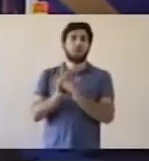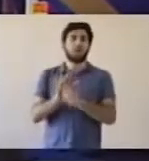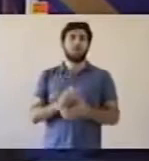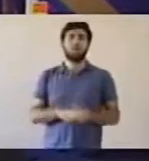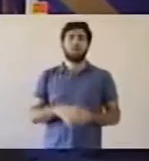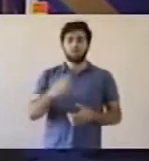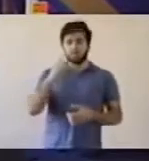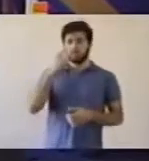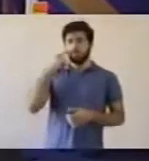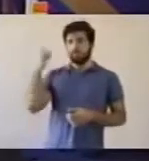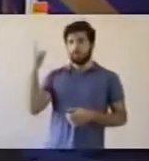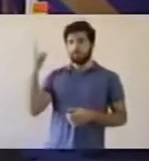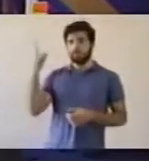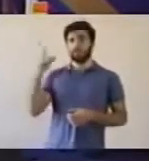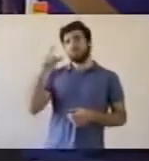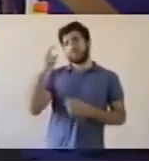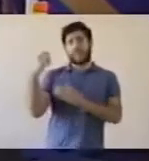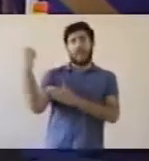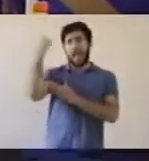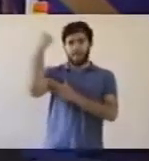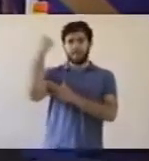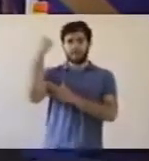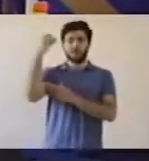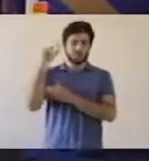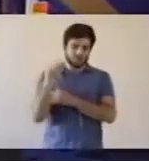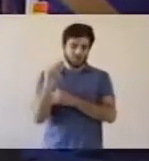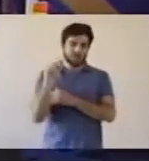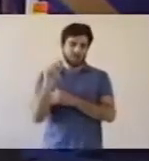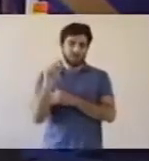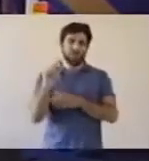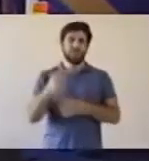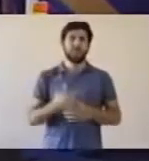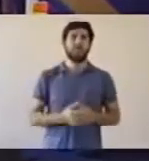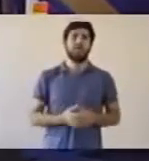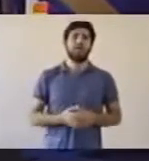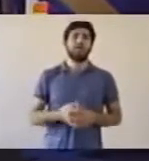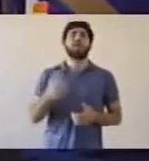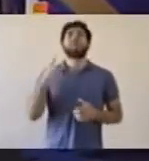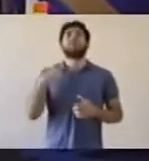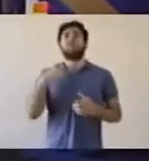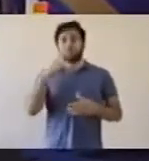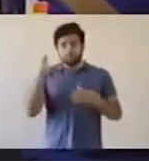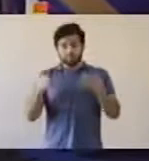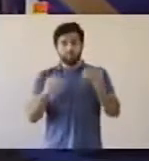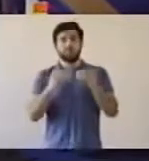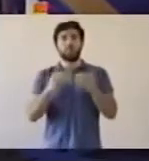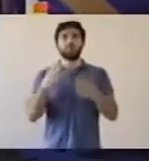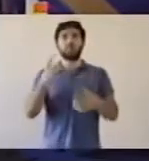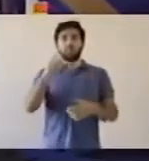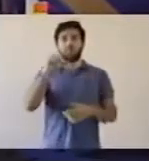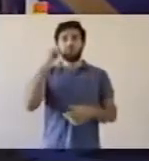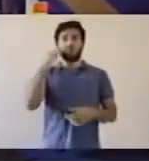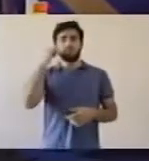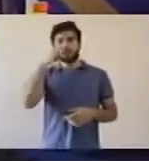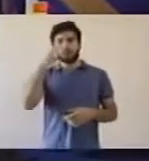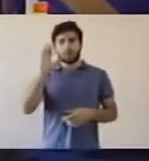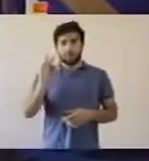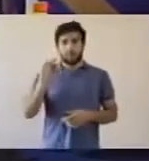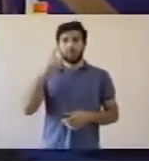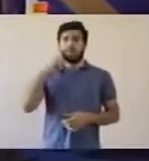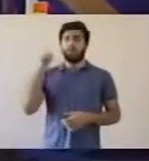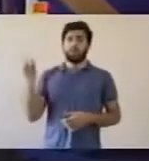Por ejemplo, campeoncito, y le estamos añadiendo la partícula cito.